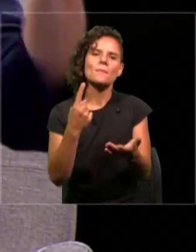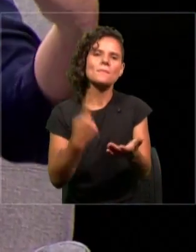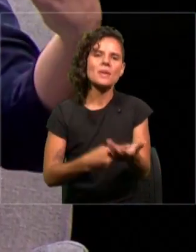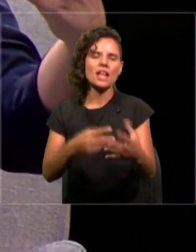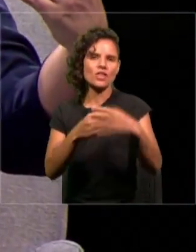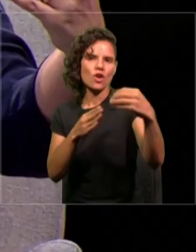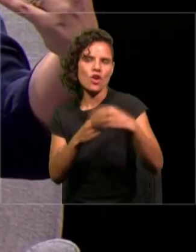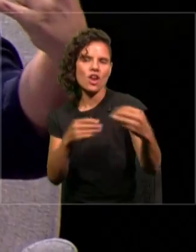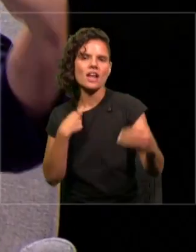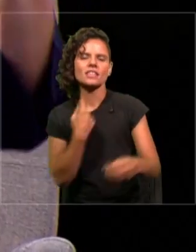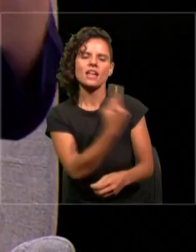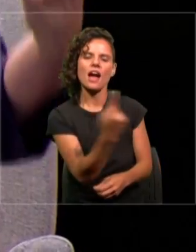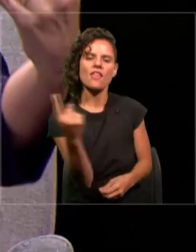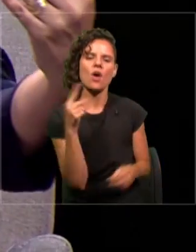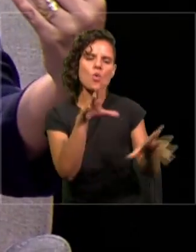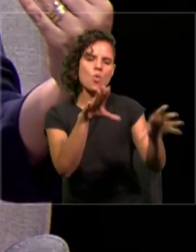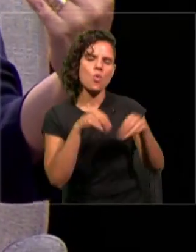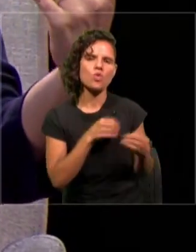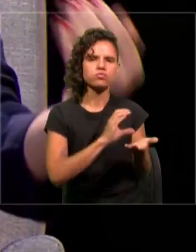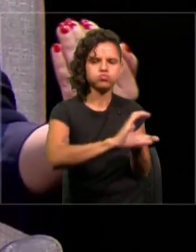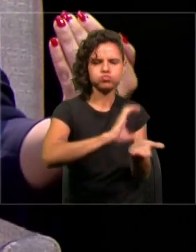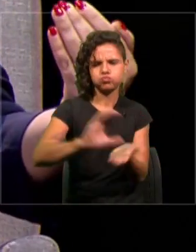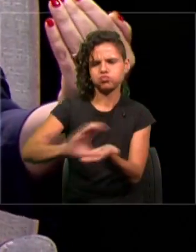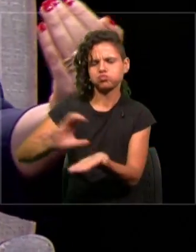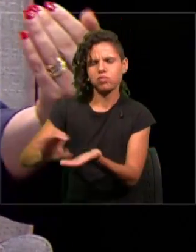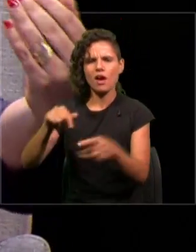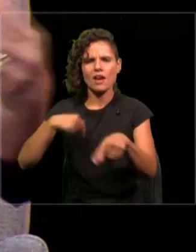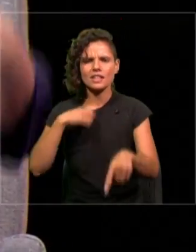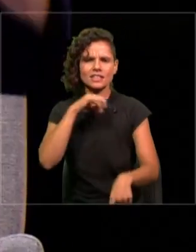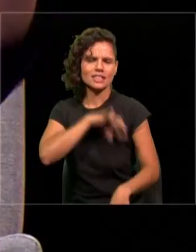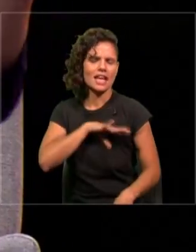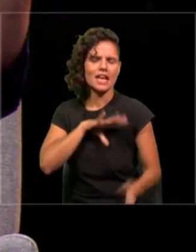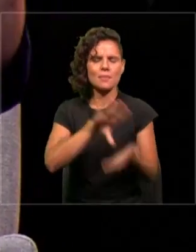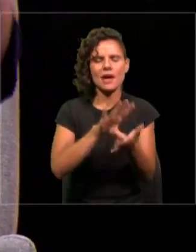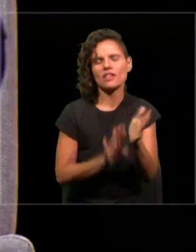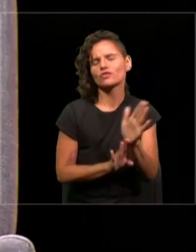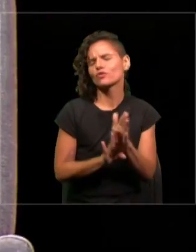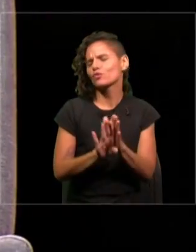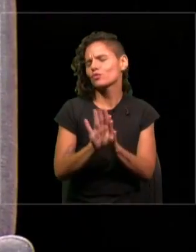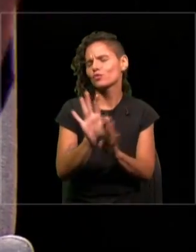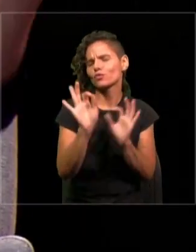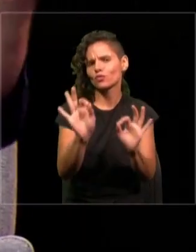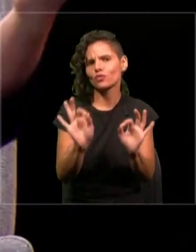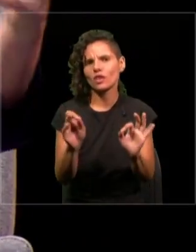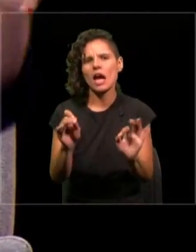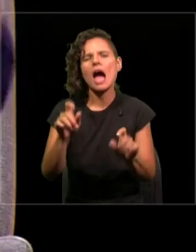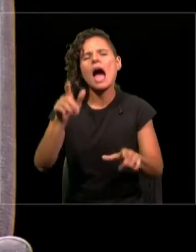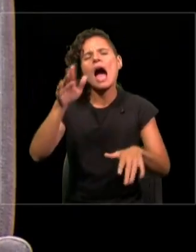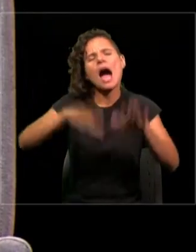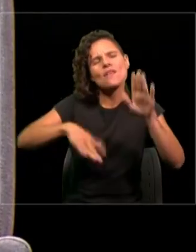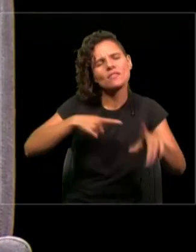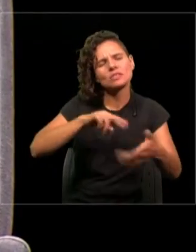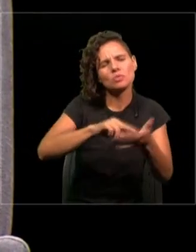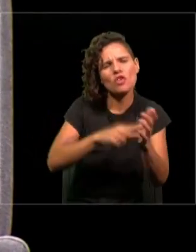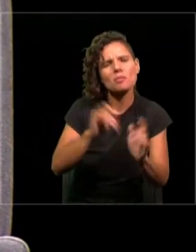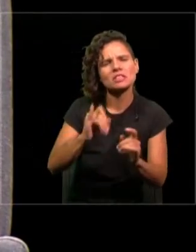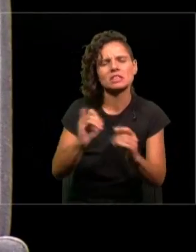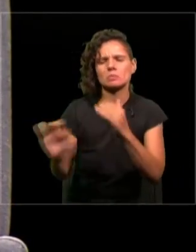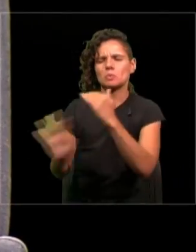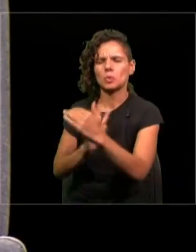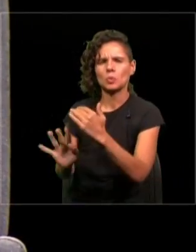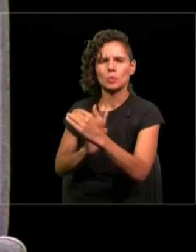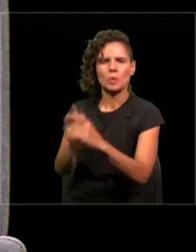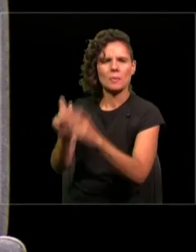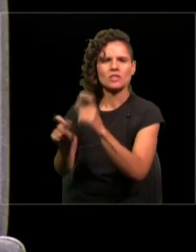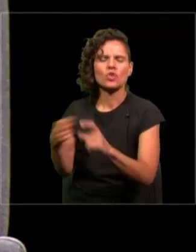per cápita, que éramos casi un país desarrollado, que el problema eran algunas veces los migrantes y otras veces algunos foráneos